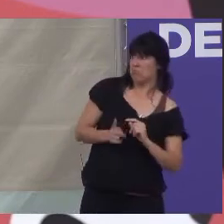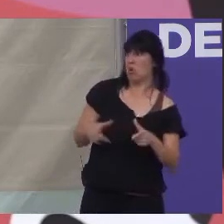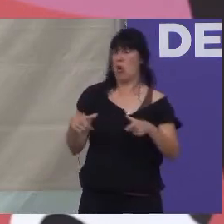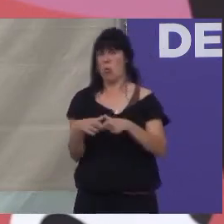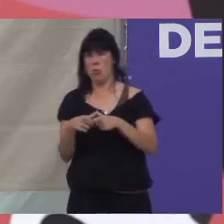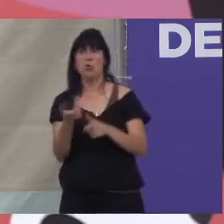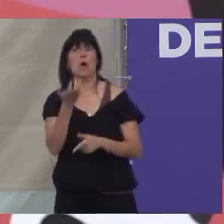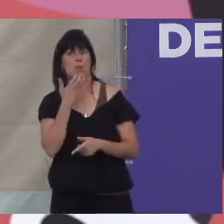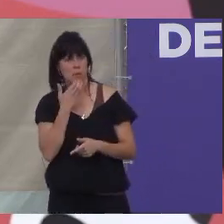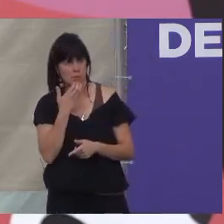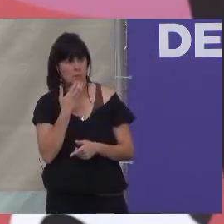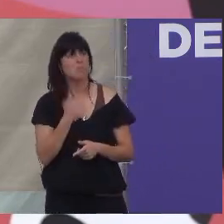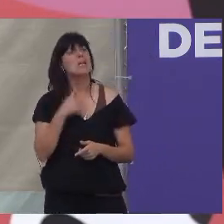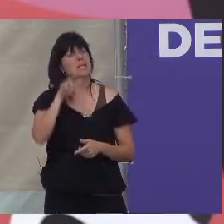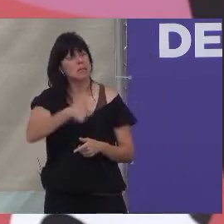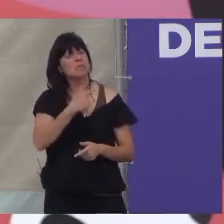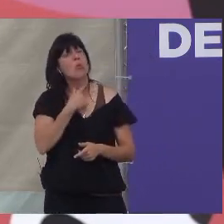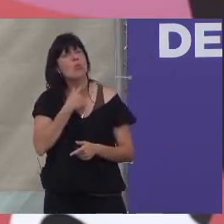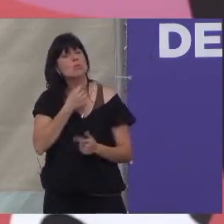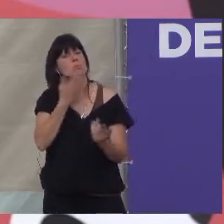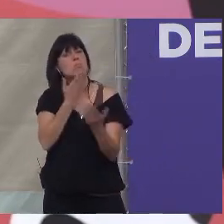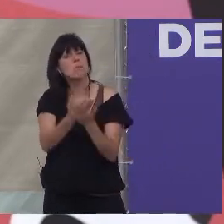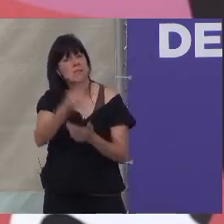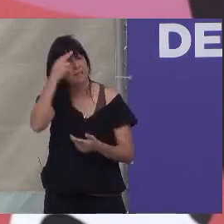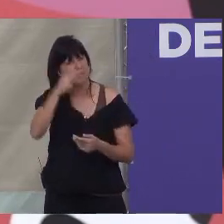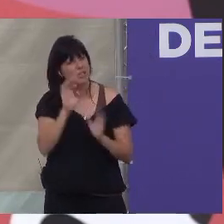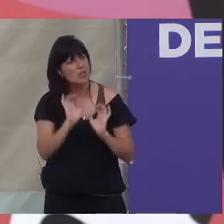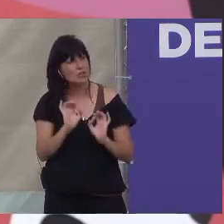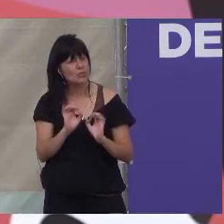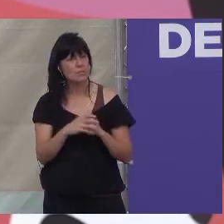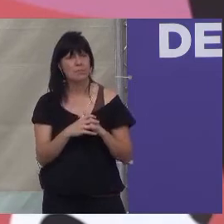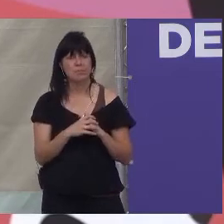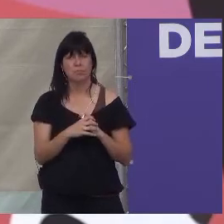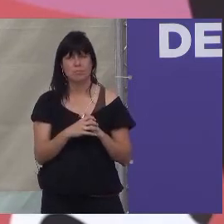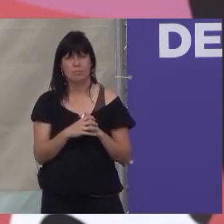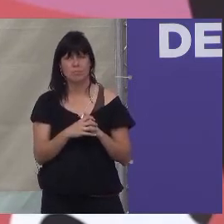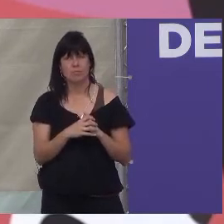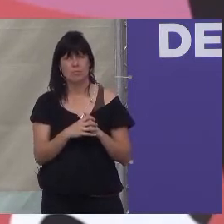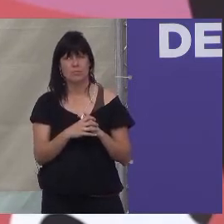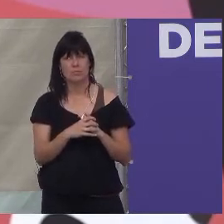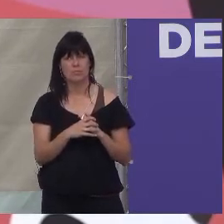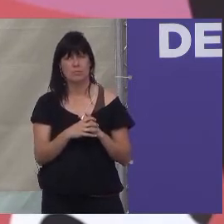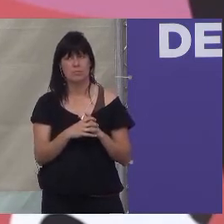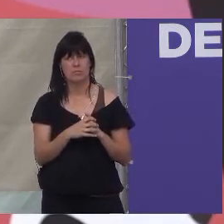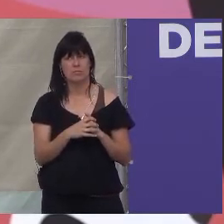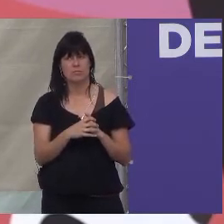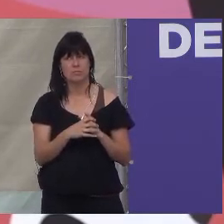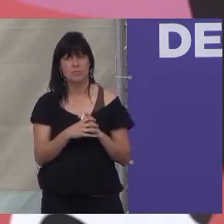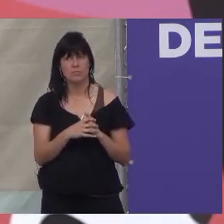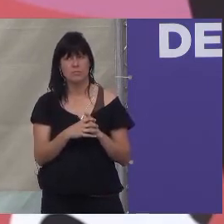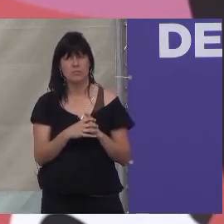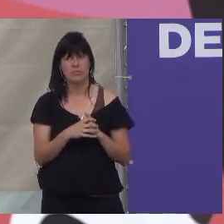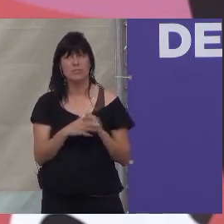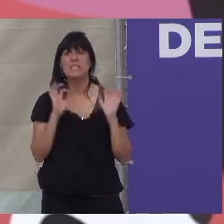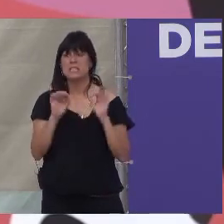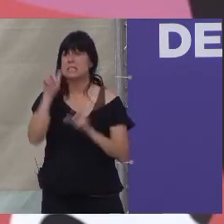Me gustaría pedir respeto por todas las personas que tienen